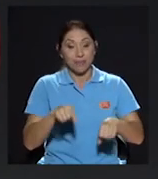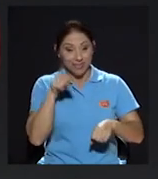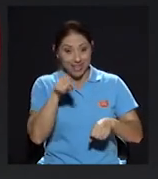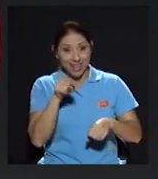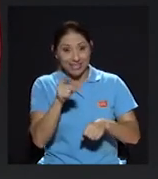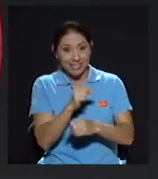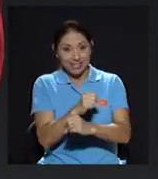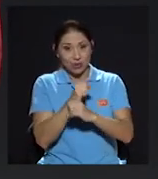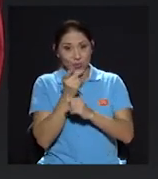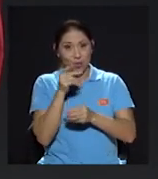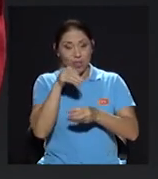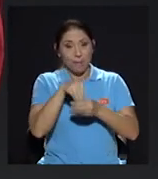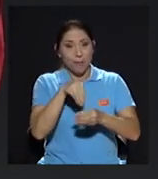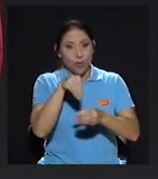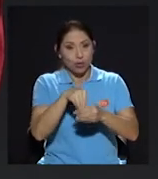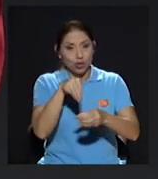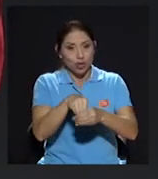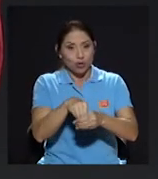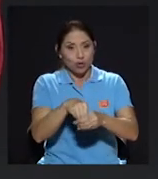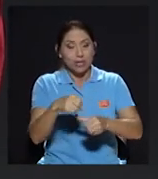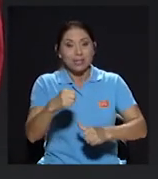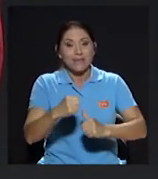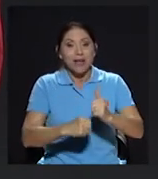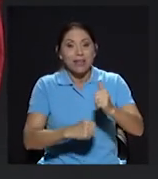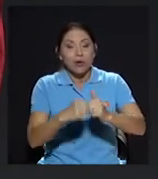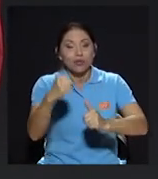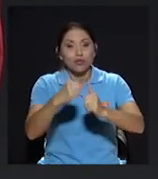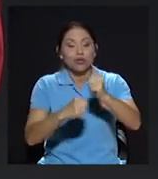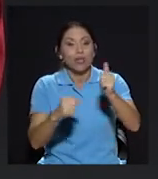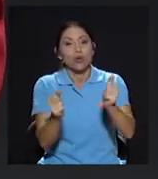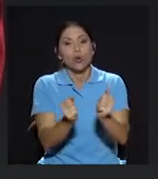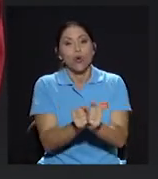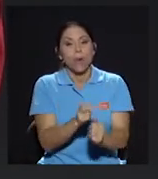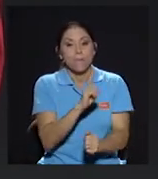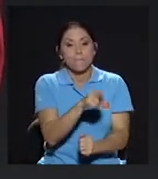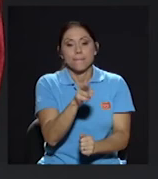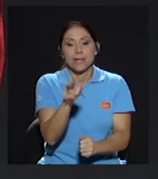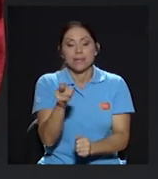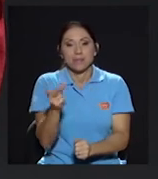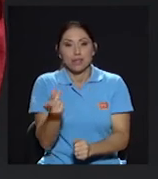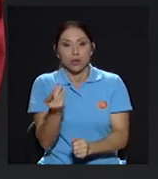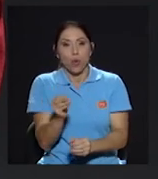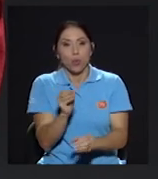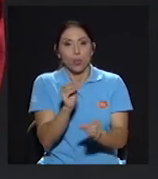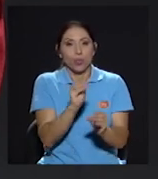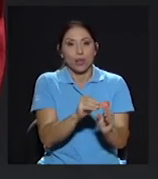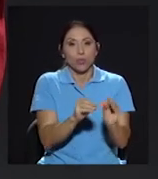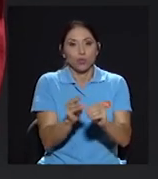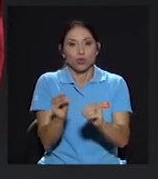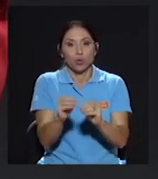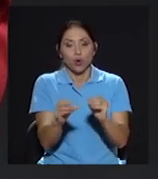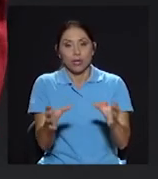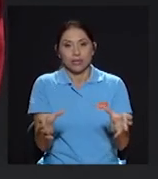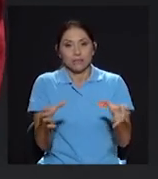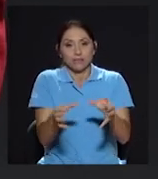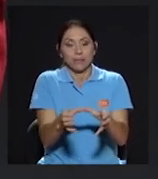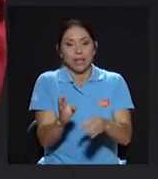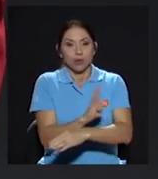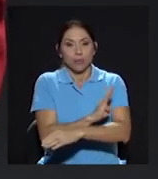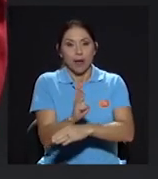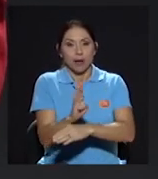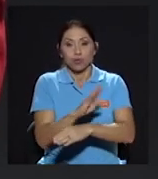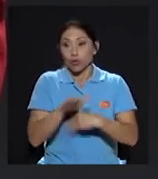construyendo a partir de las mismas contribuciones de los de los bancos todos hablamos buen seguro